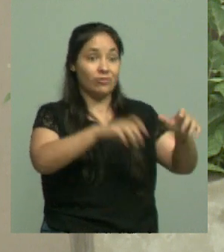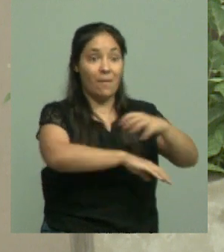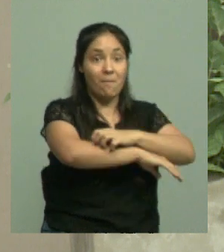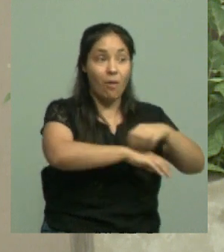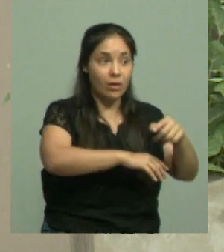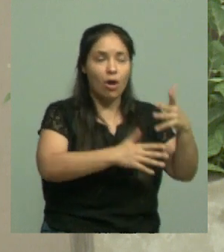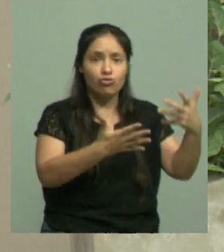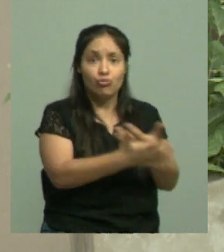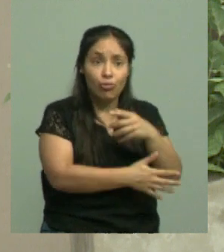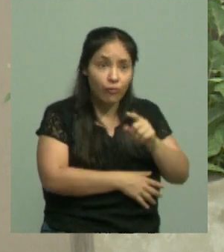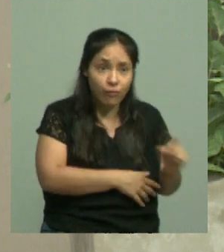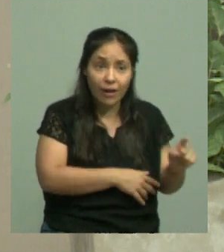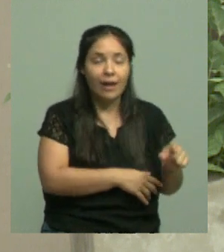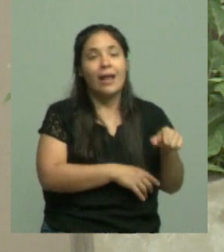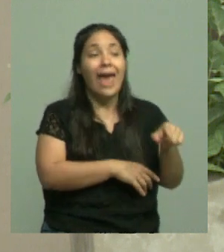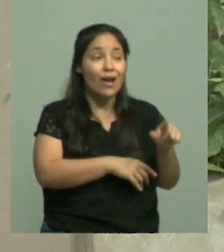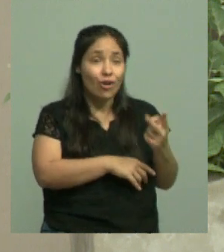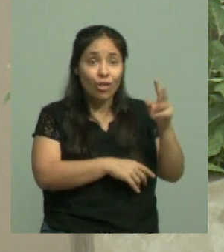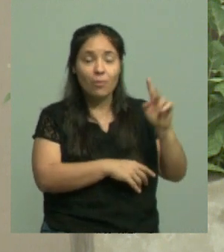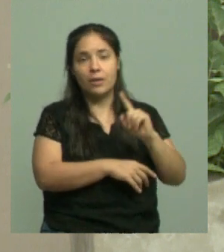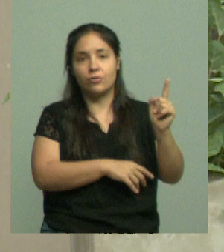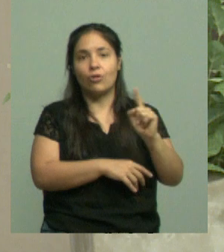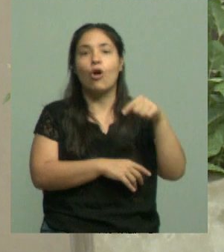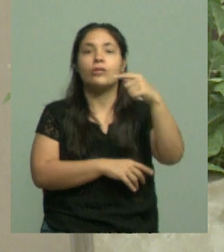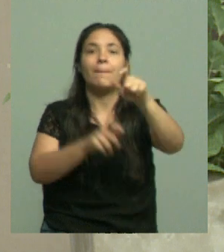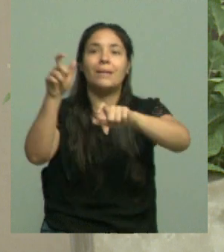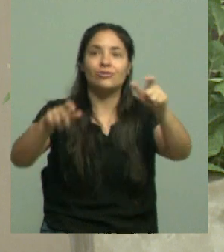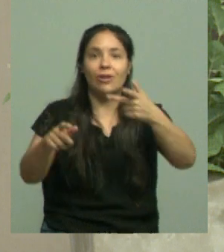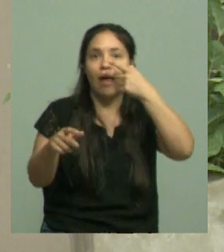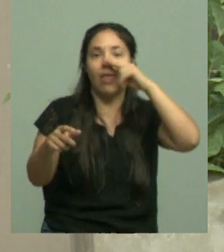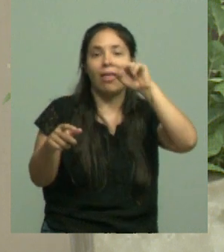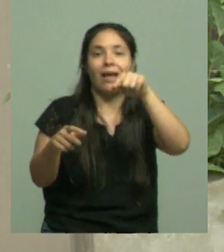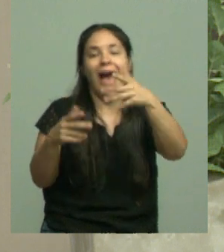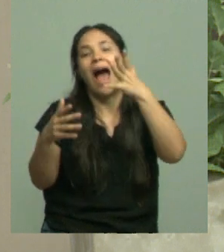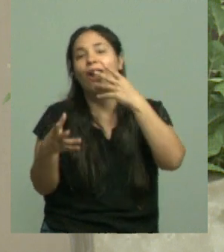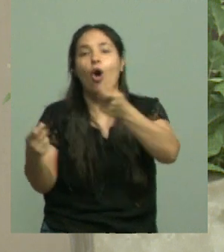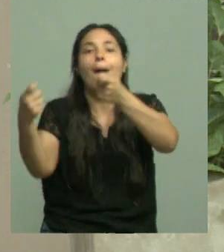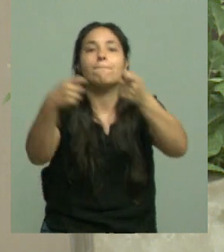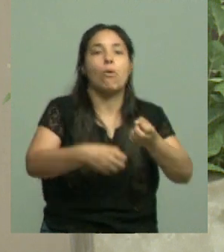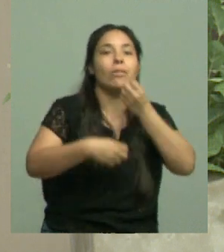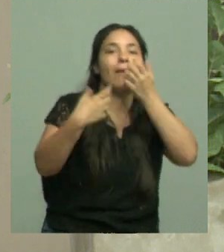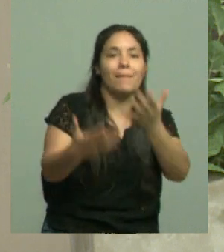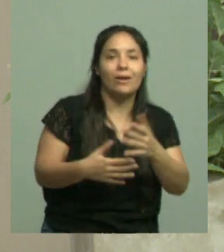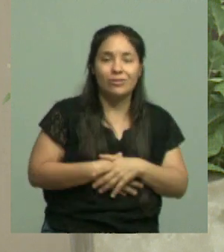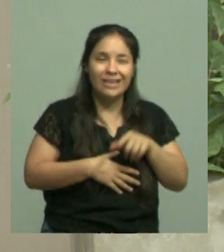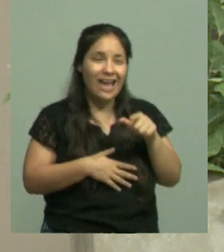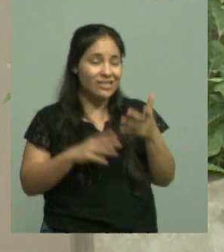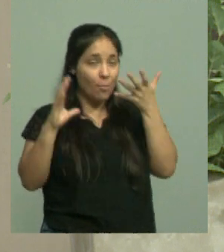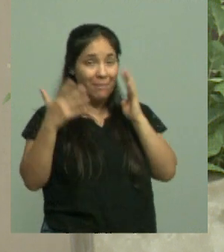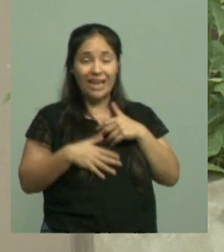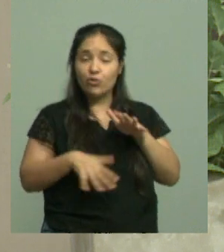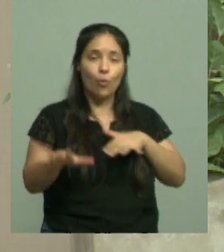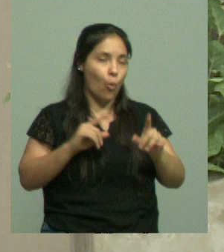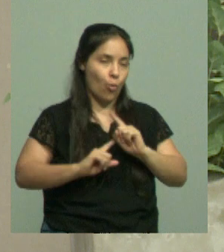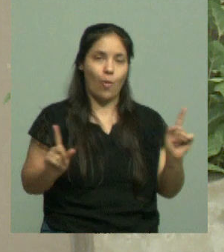aporte más al que mejor le fue. Y este gobierno está haciendo todo lo contrario. No leyó ese libro. Muy claro a quién ha decidido